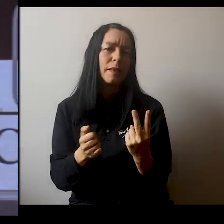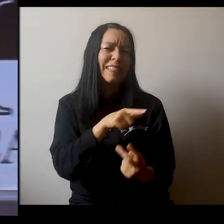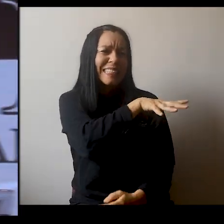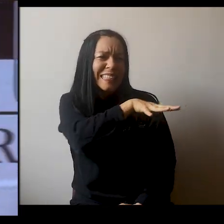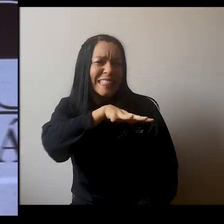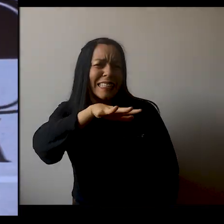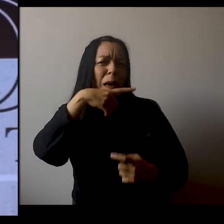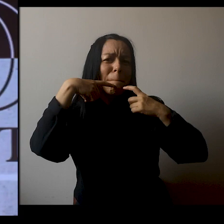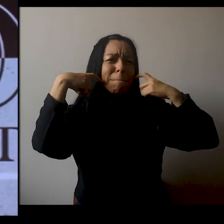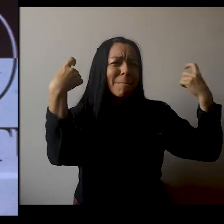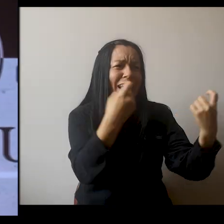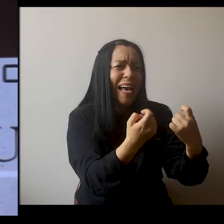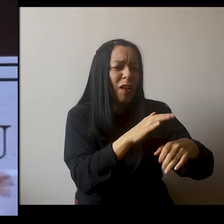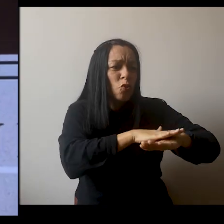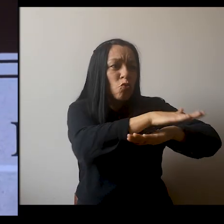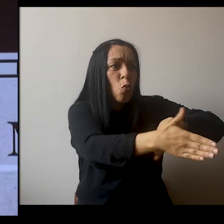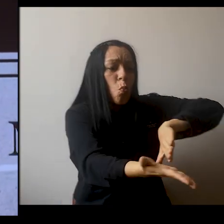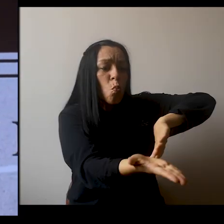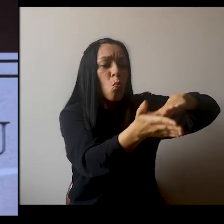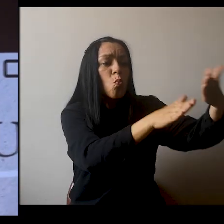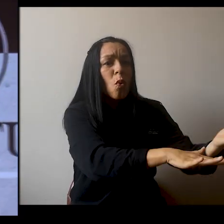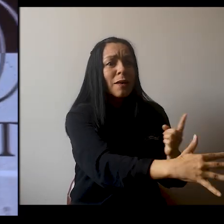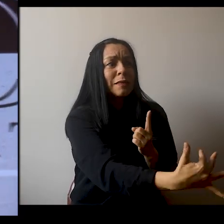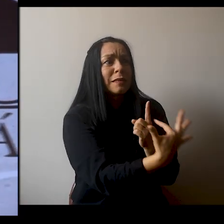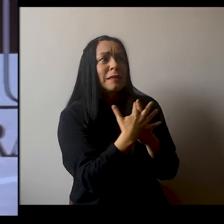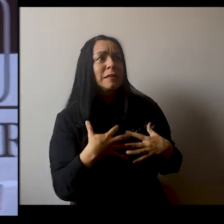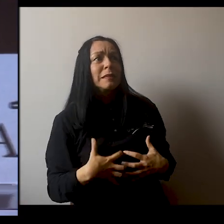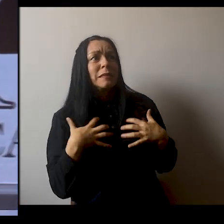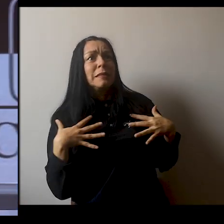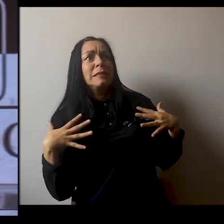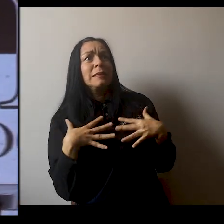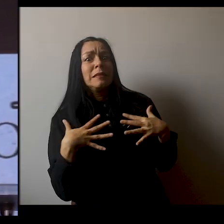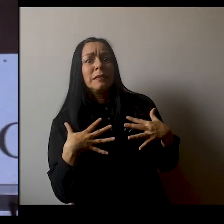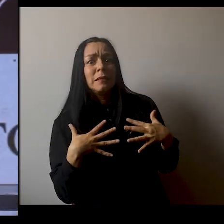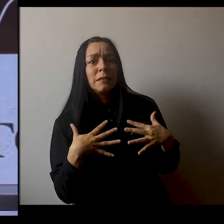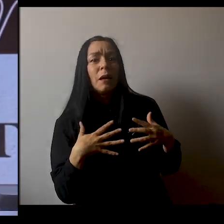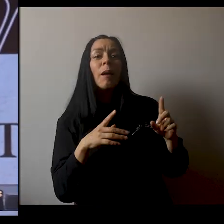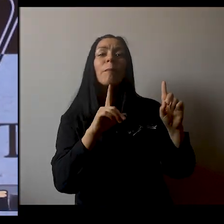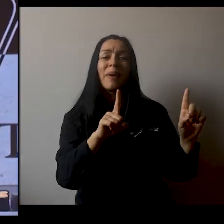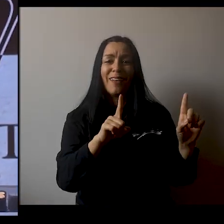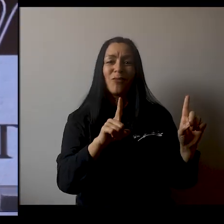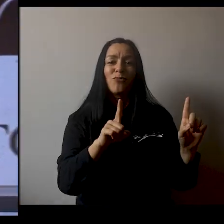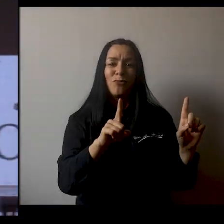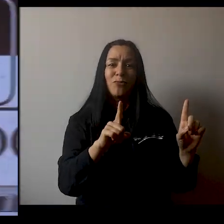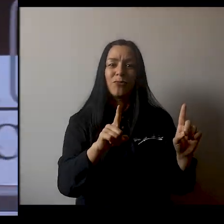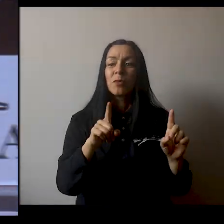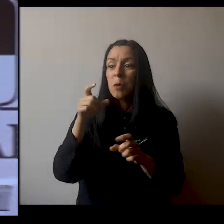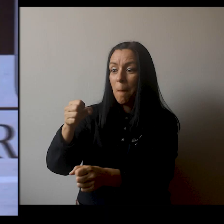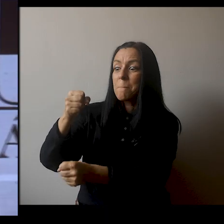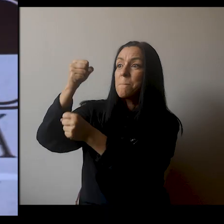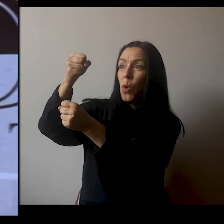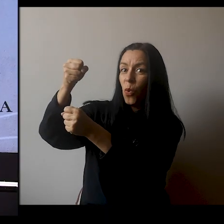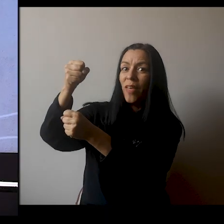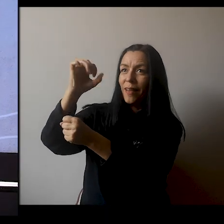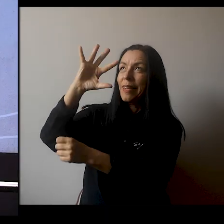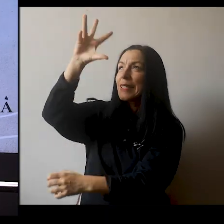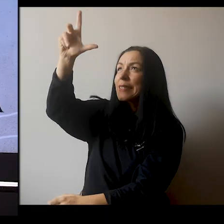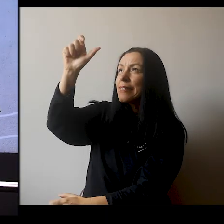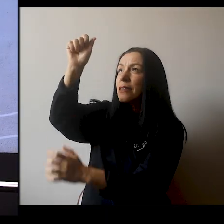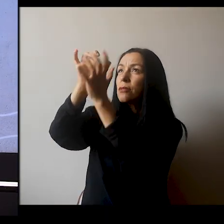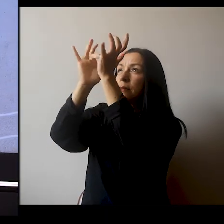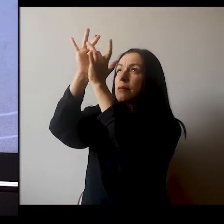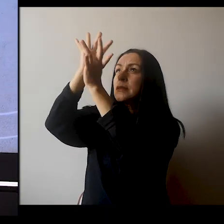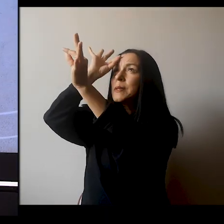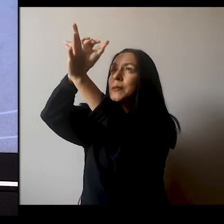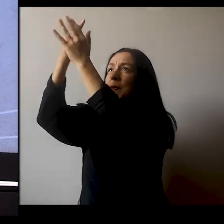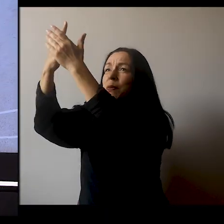Porque el poder del pecado y de la muerte trae temor. En cambio, el poder de la vida